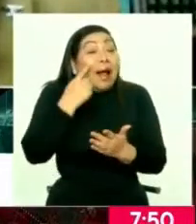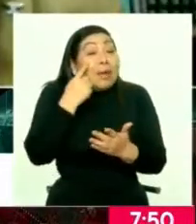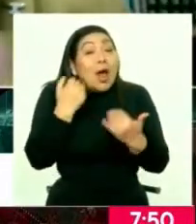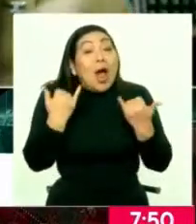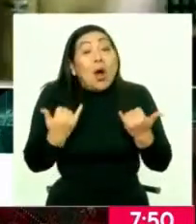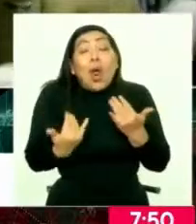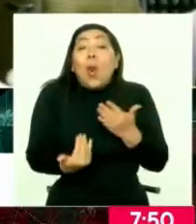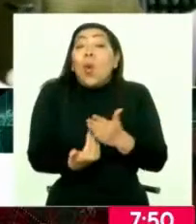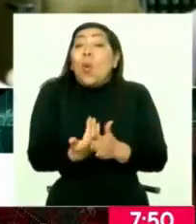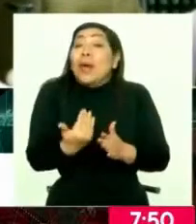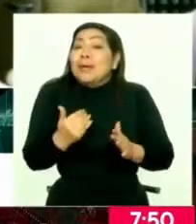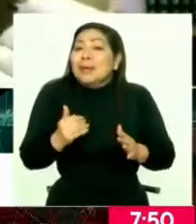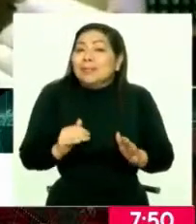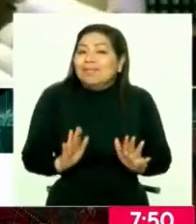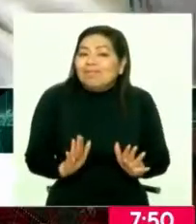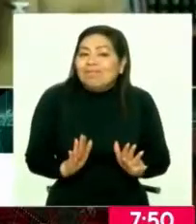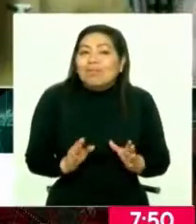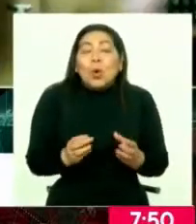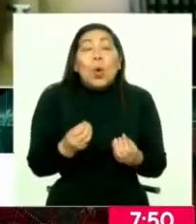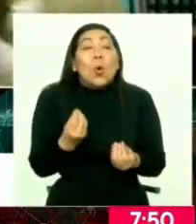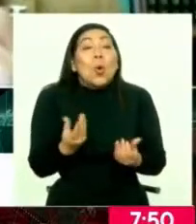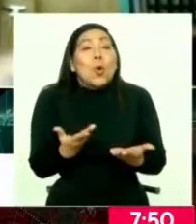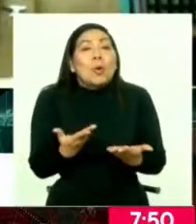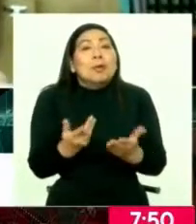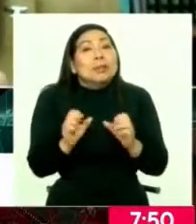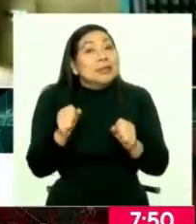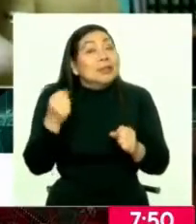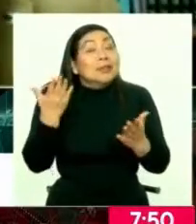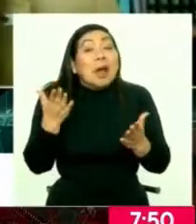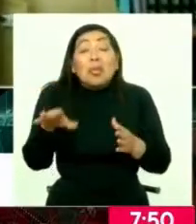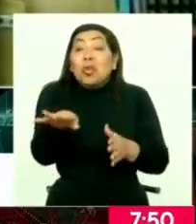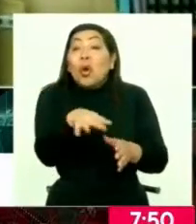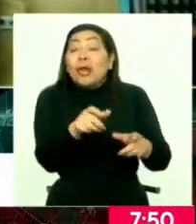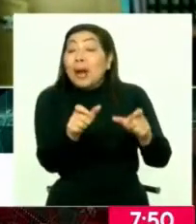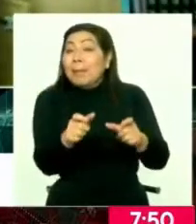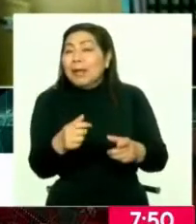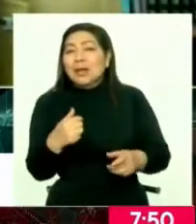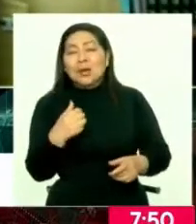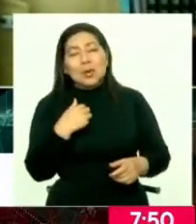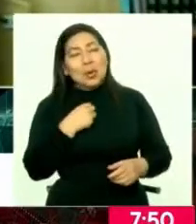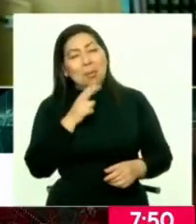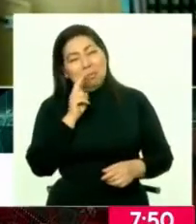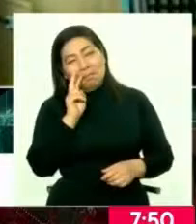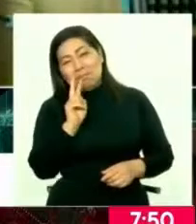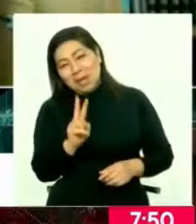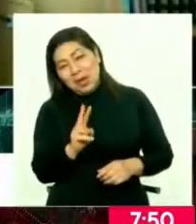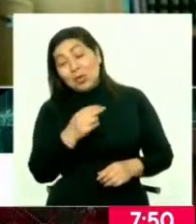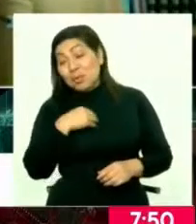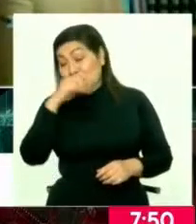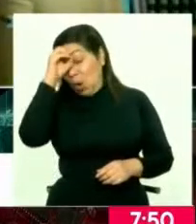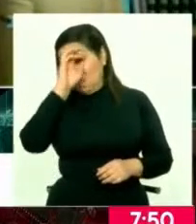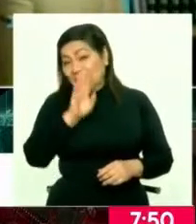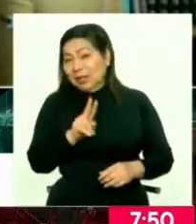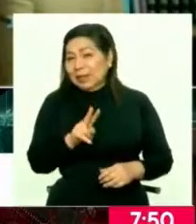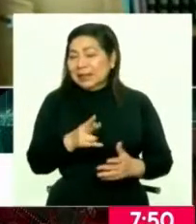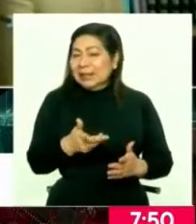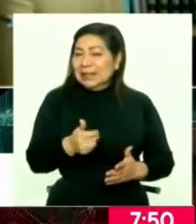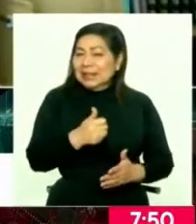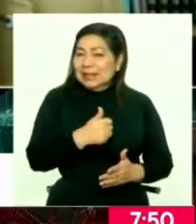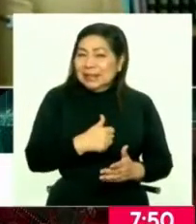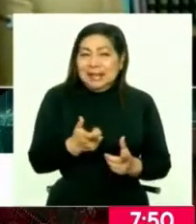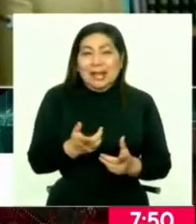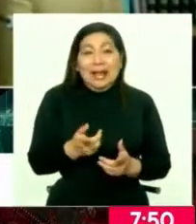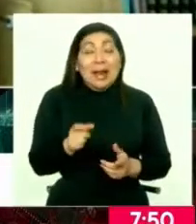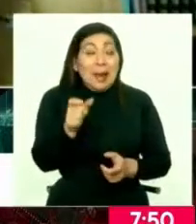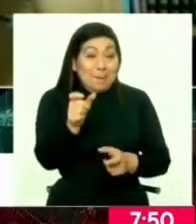Uh-huh. La manera que logren ganarse el apoyo de la gente. Pero yo lo que empiezo a percibir es esta actitud del